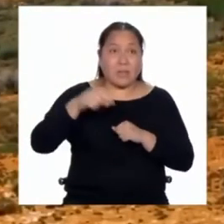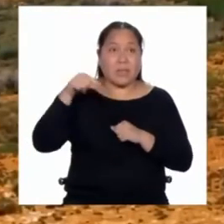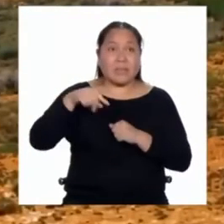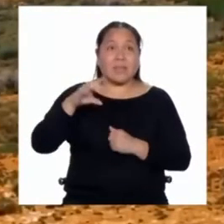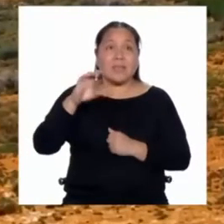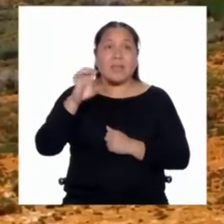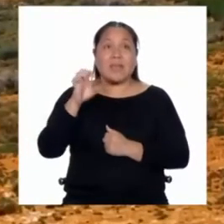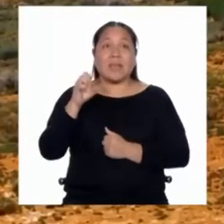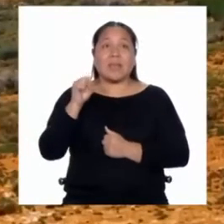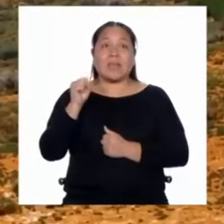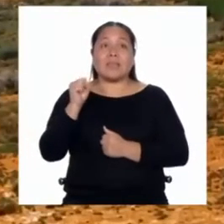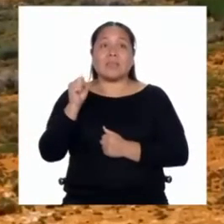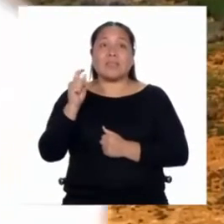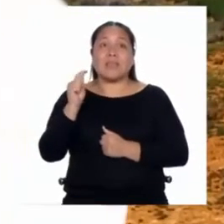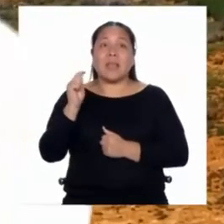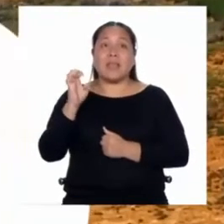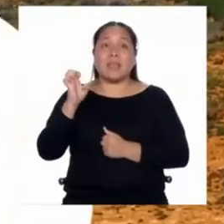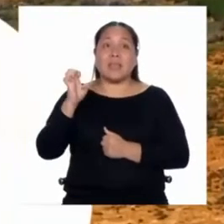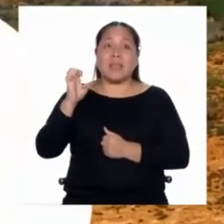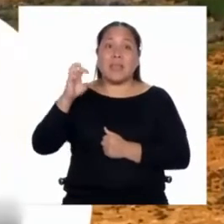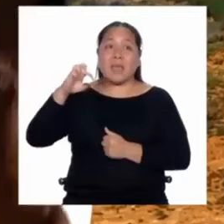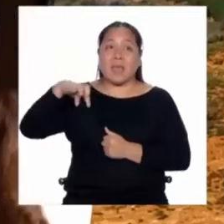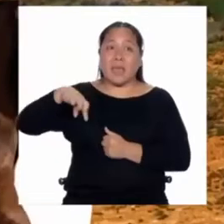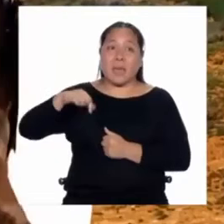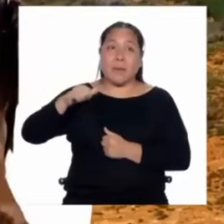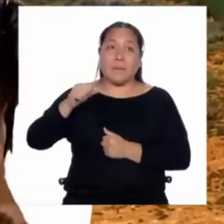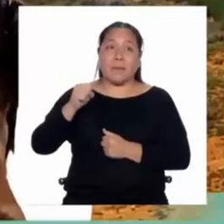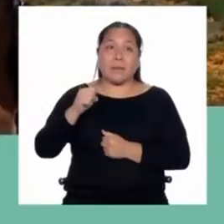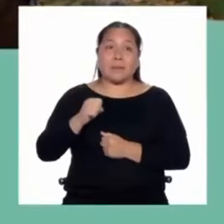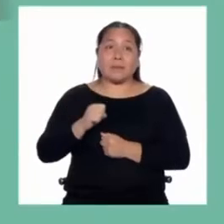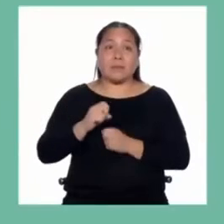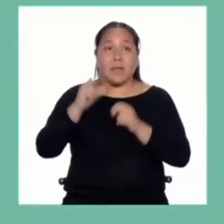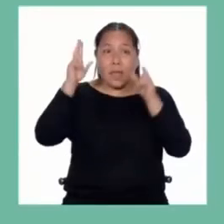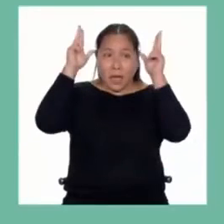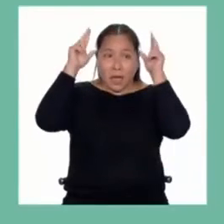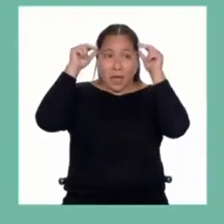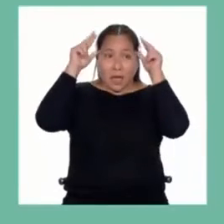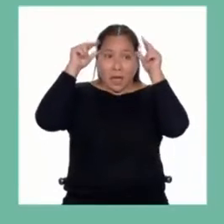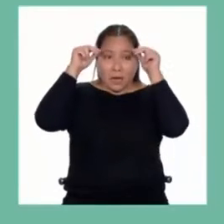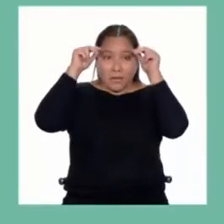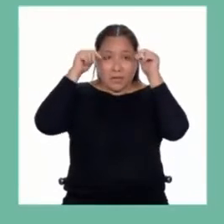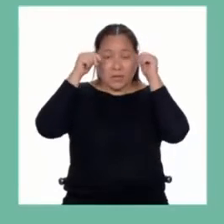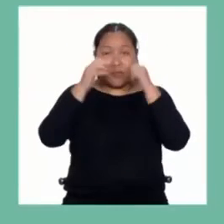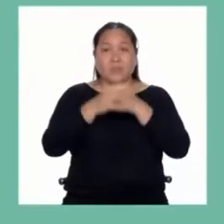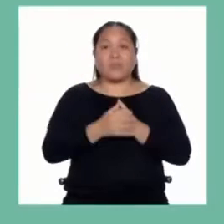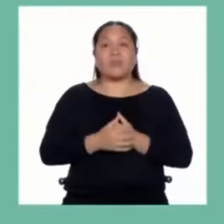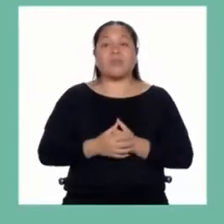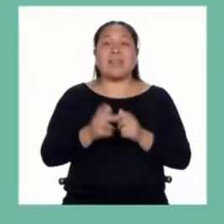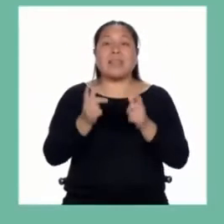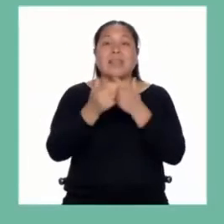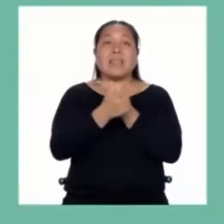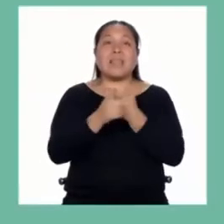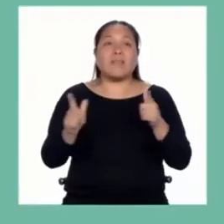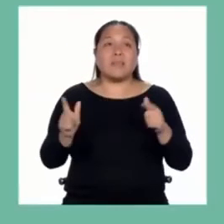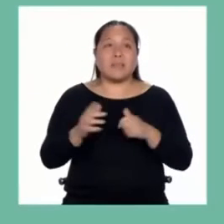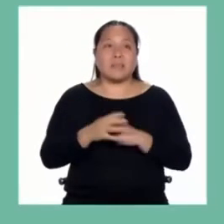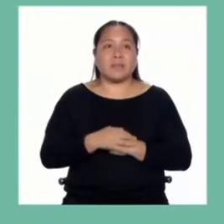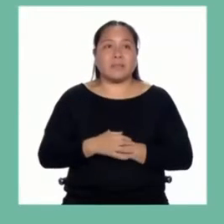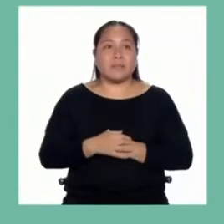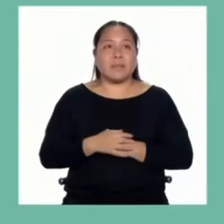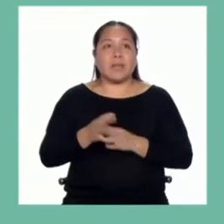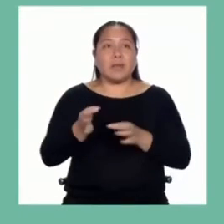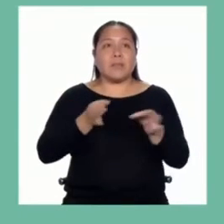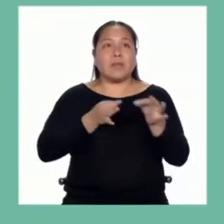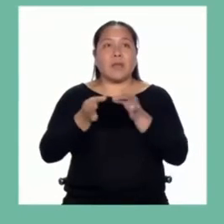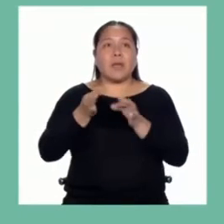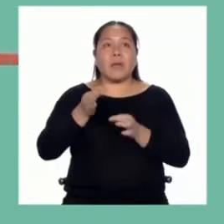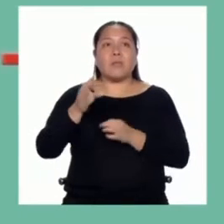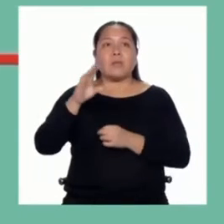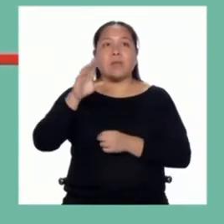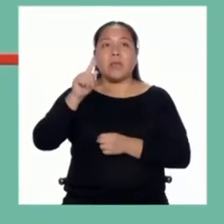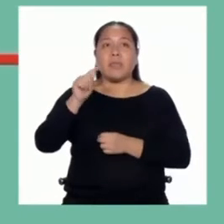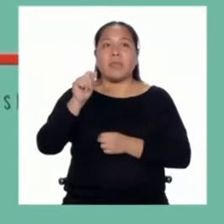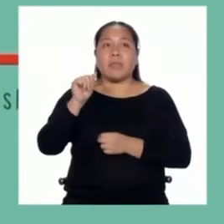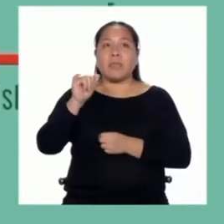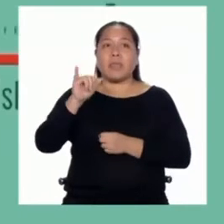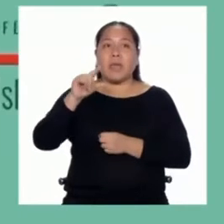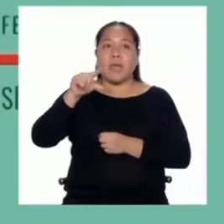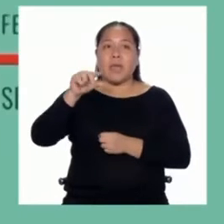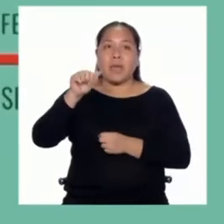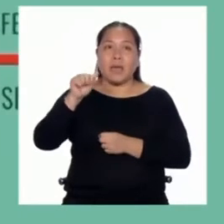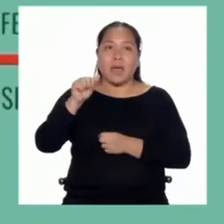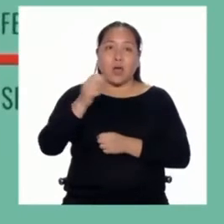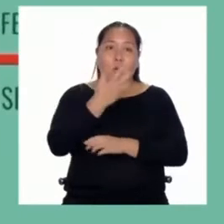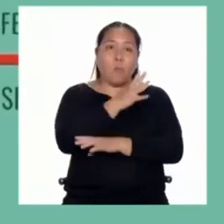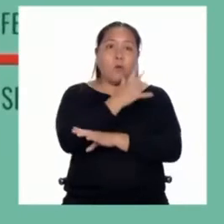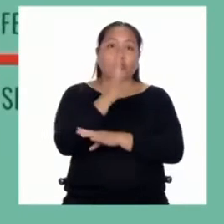de Euroasia son originarios los caballos salvajes. Ahora bien, expliquemos la taiga o bosque boreal. Esta se encuentra